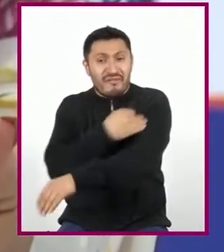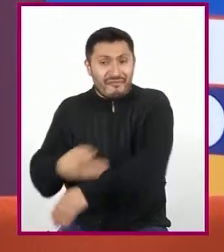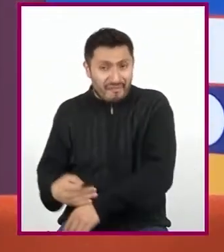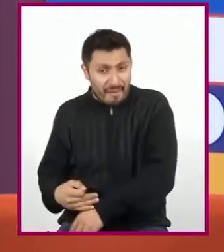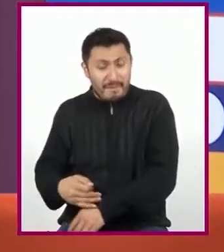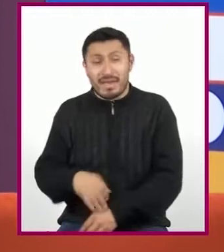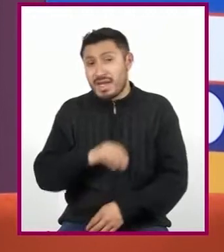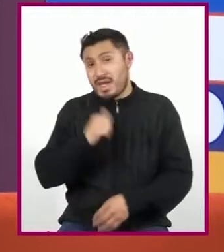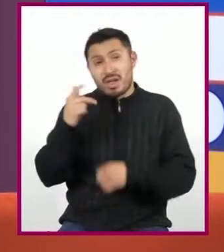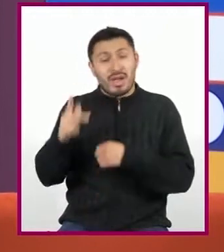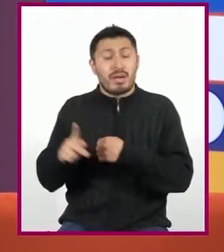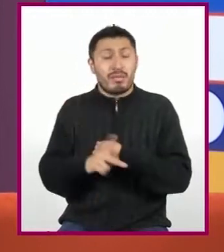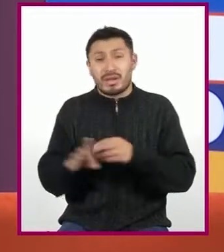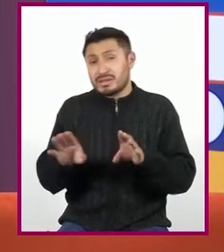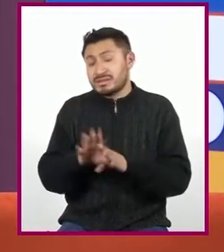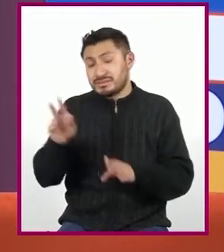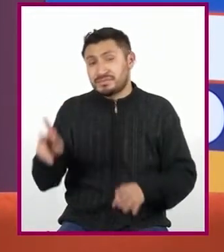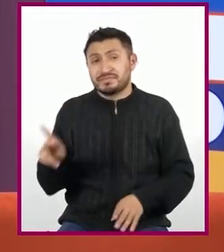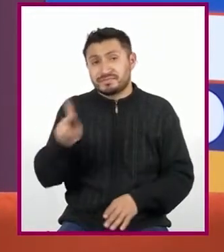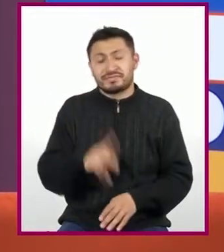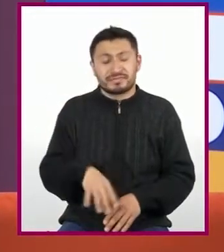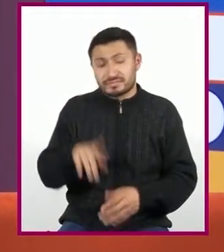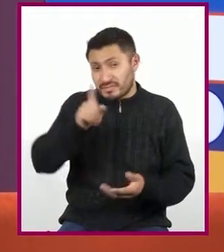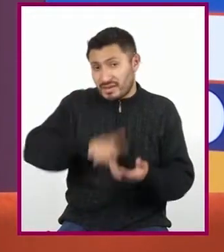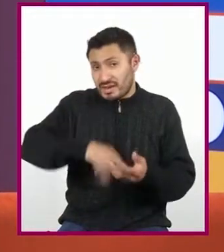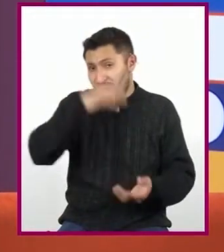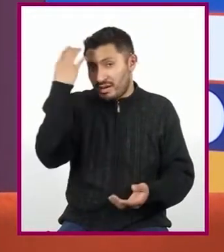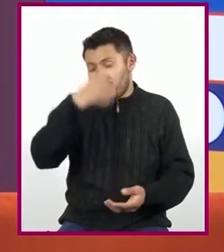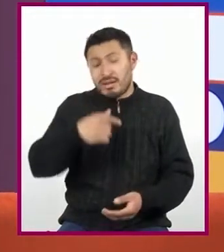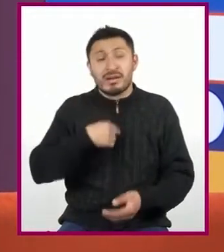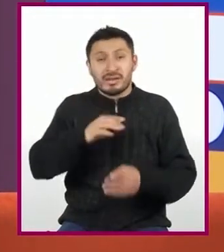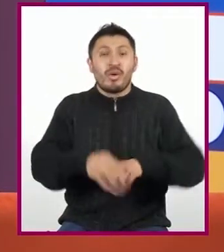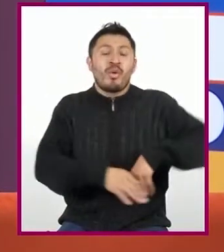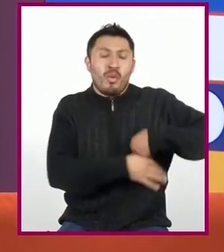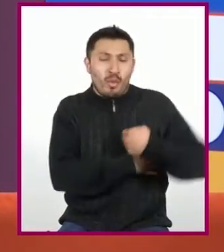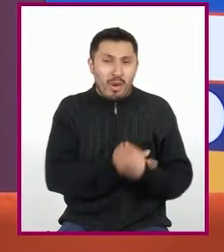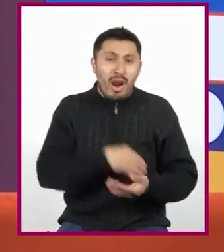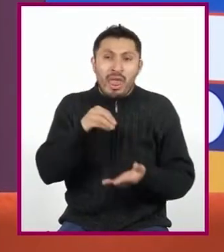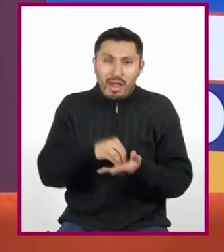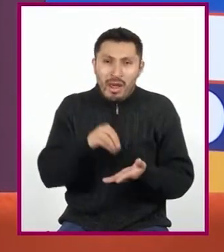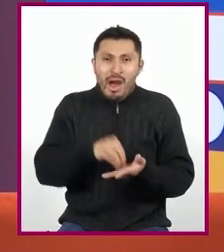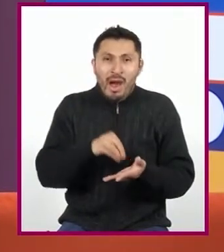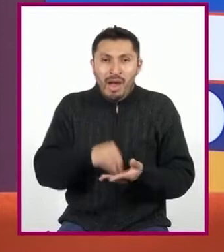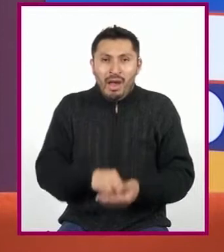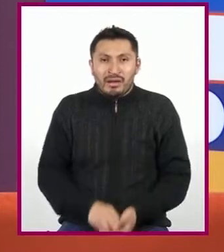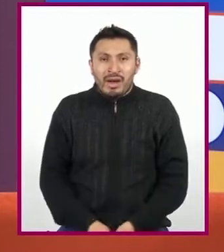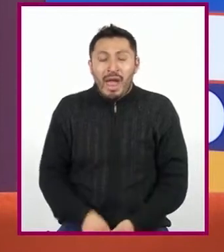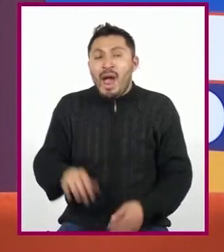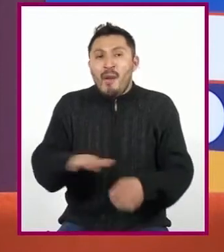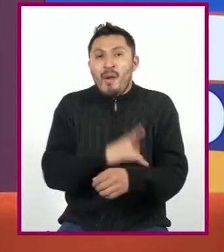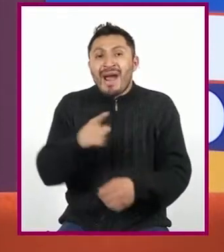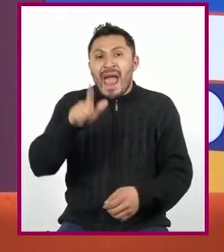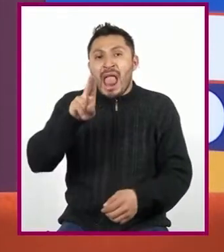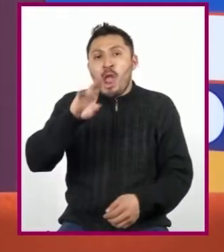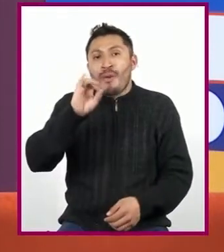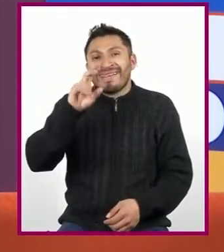siglo XVII. Siguiendo el recorrido, me encontré con un libro llamado